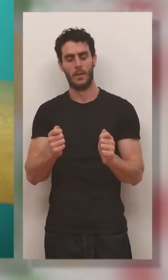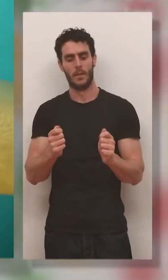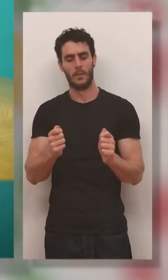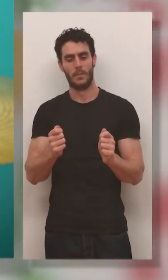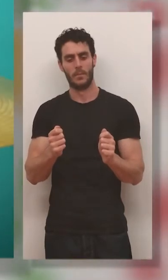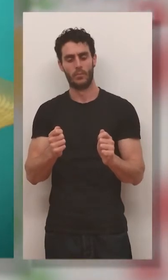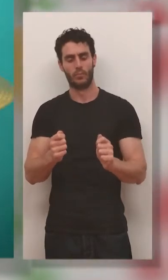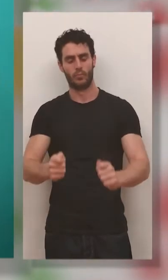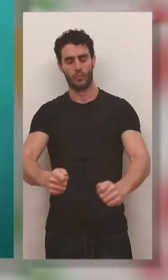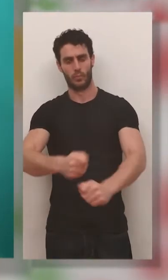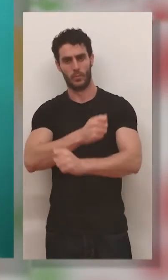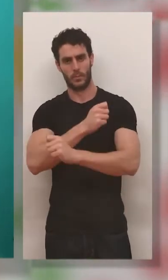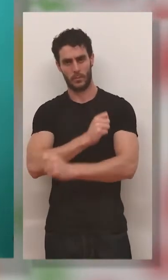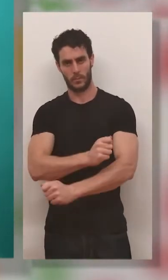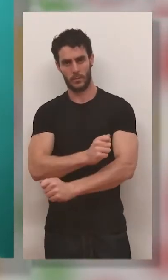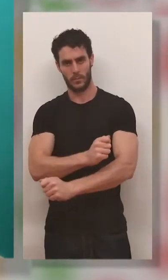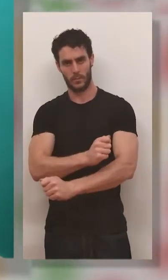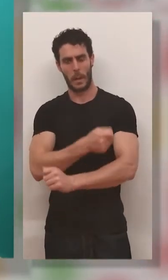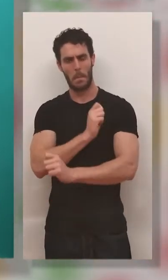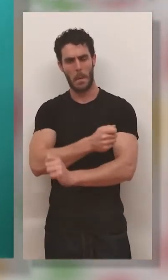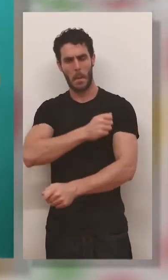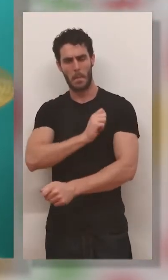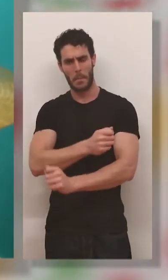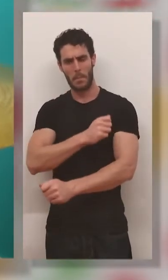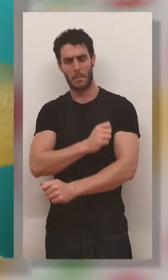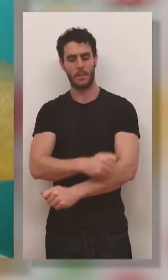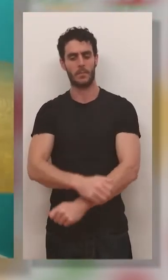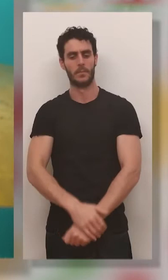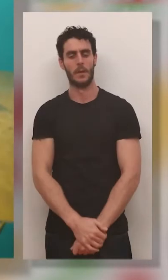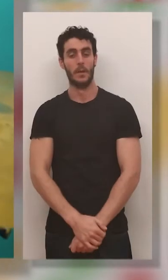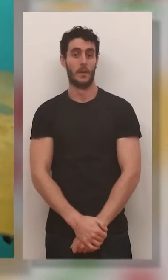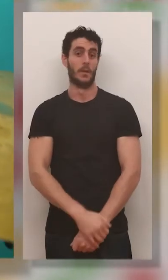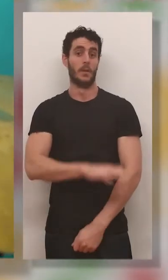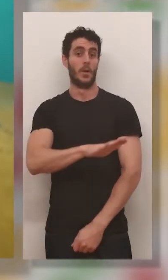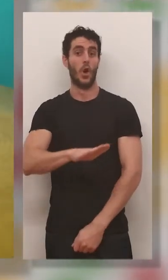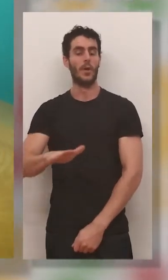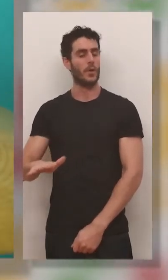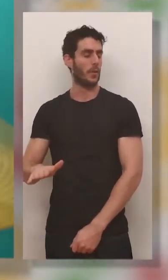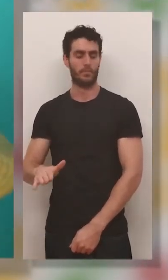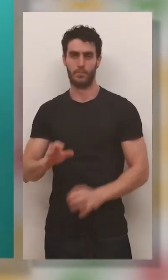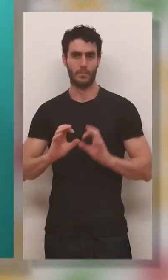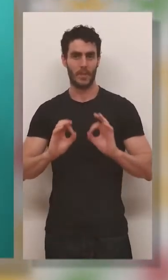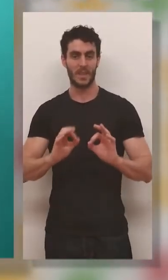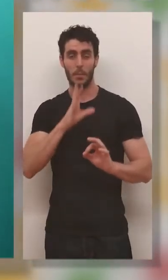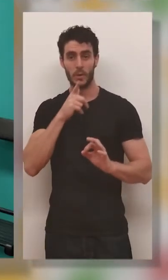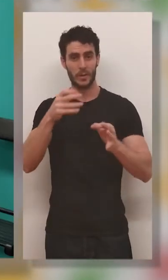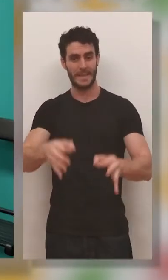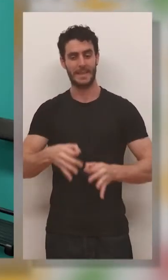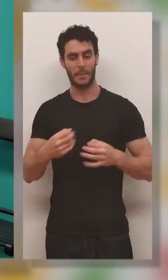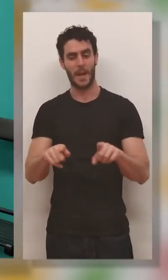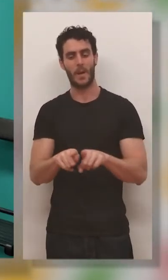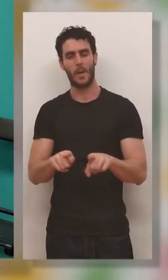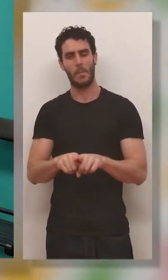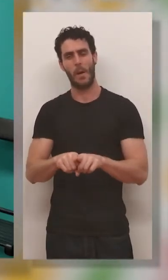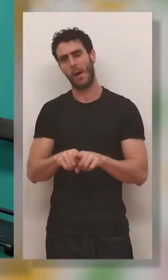ponerse así y tocar. Al ser tan pequeños siempre tienen esa pequeña